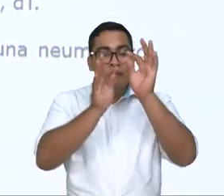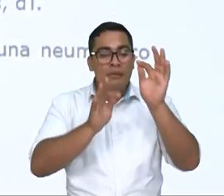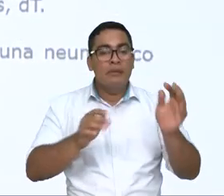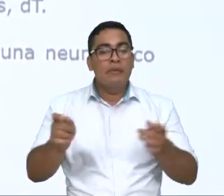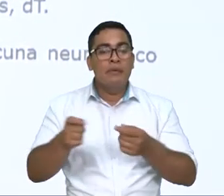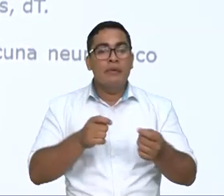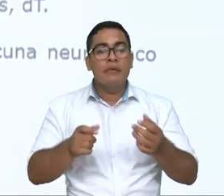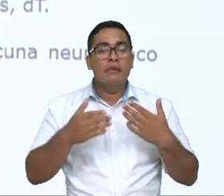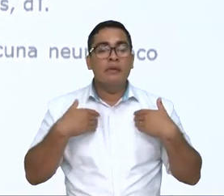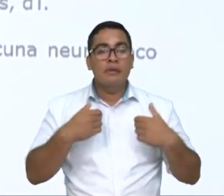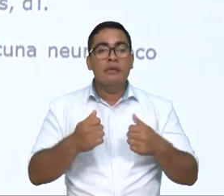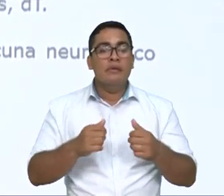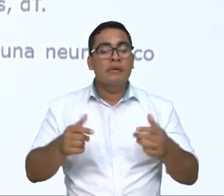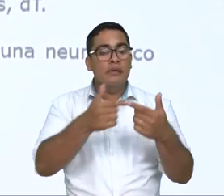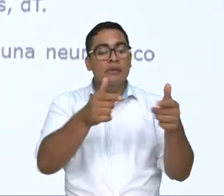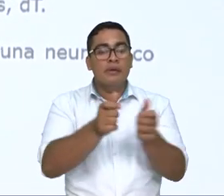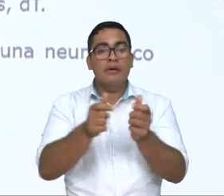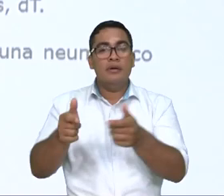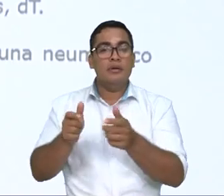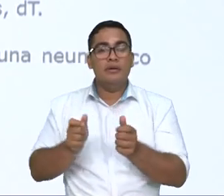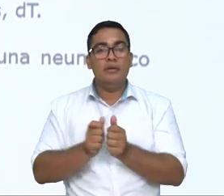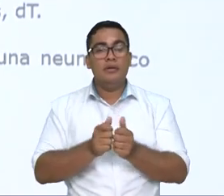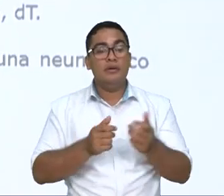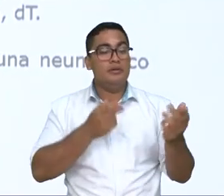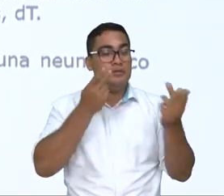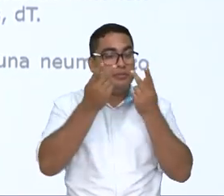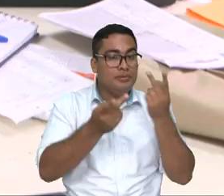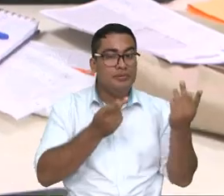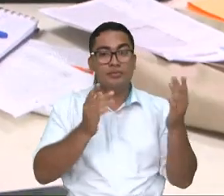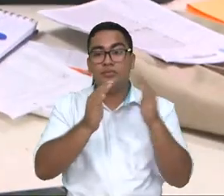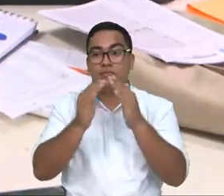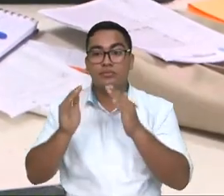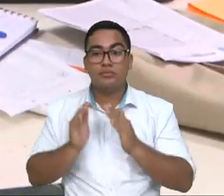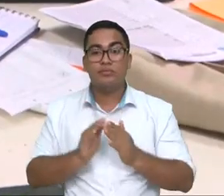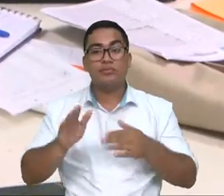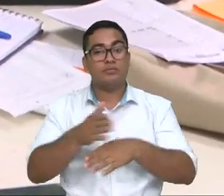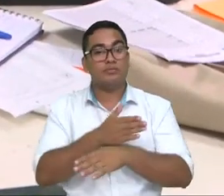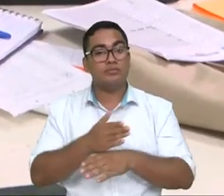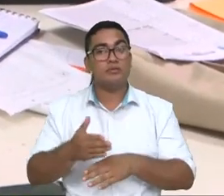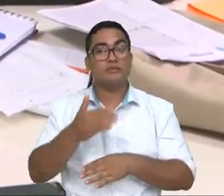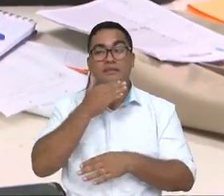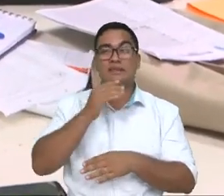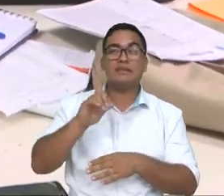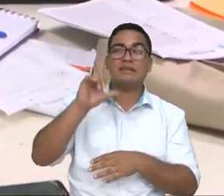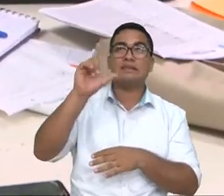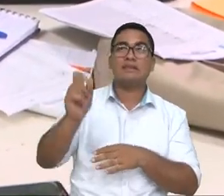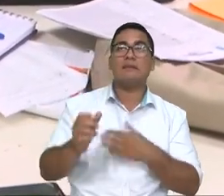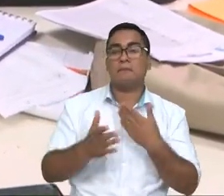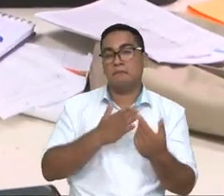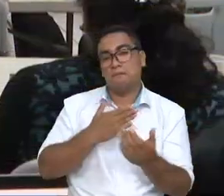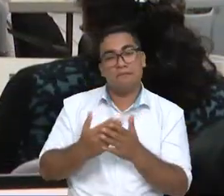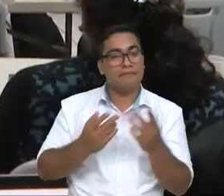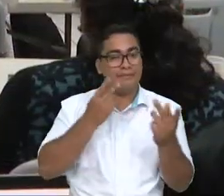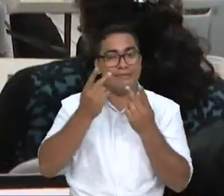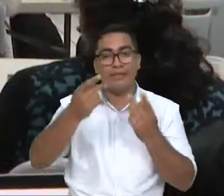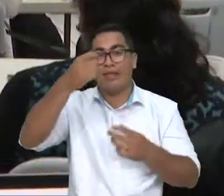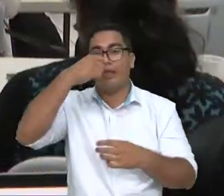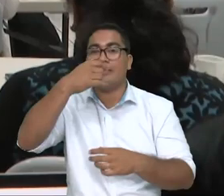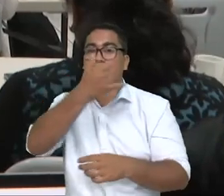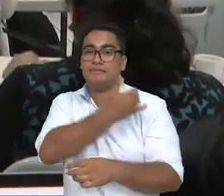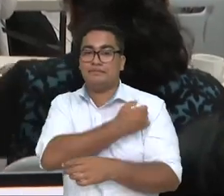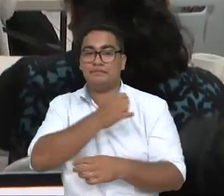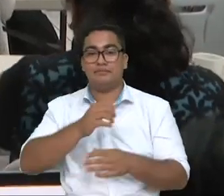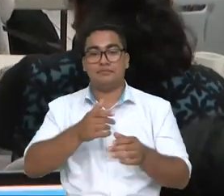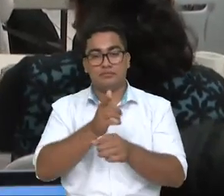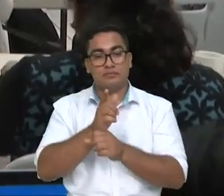salud y conformación de brigadas que recorrerán los barrios y comunidades de difícil acceso. Con imágenes de Rubén Castro para el canal